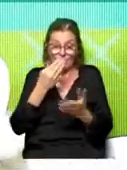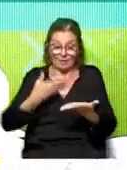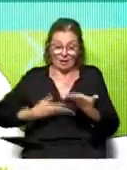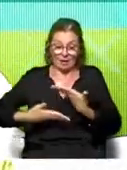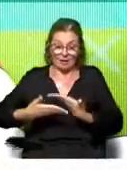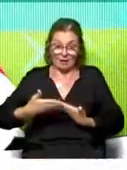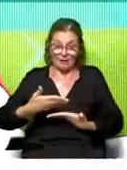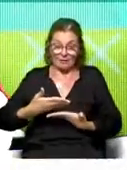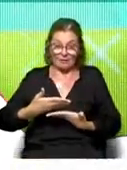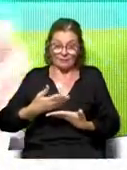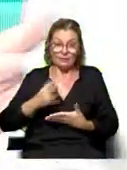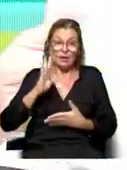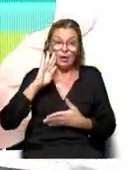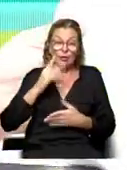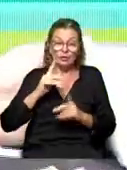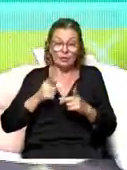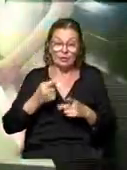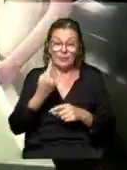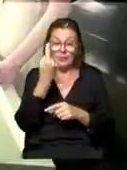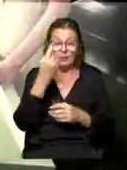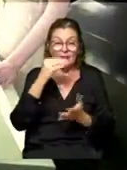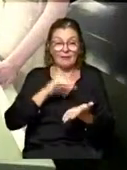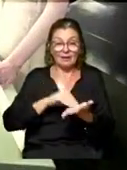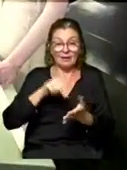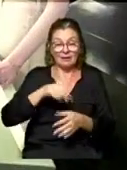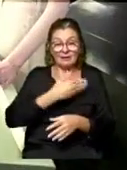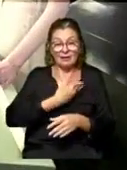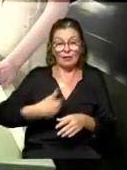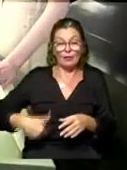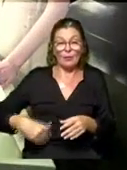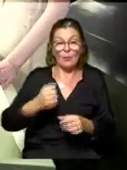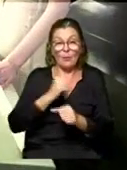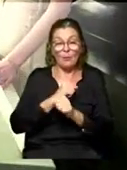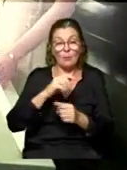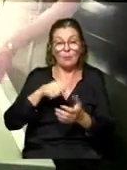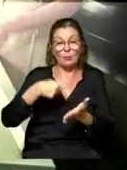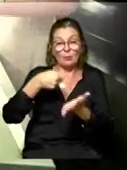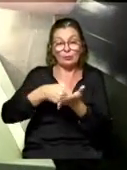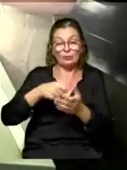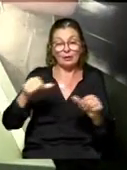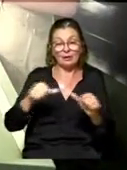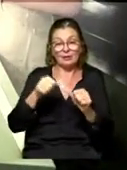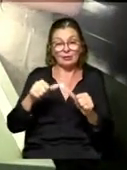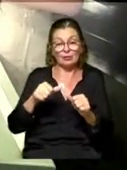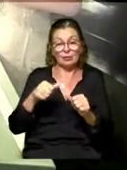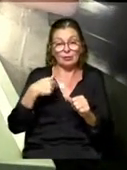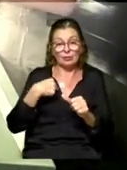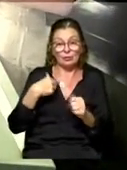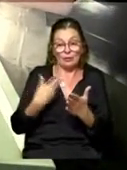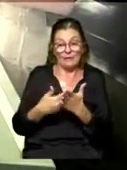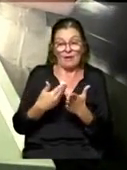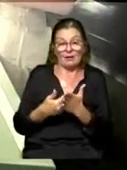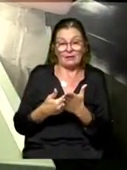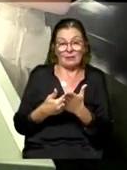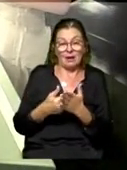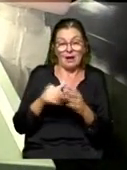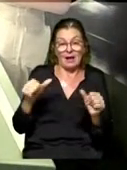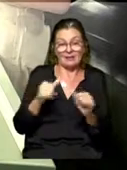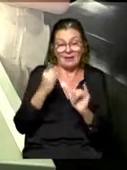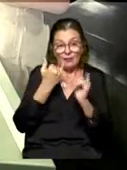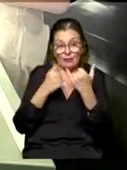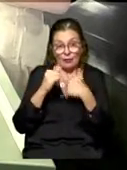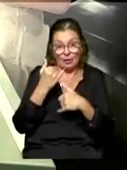pese a que también reconozco que por primera vez este gobierno puso y hizo un debe que teníamos nosotros, que es hacer un informe